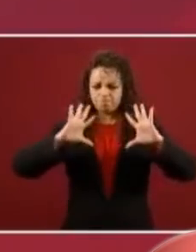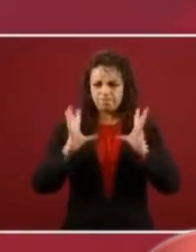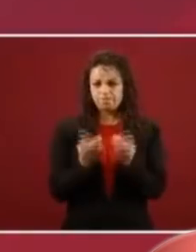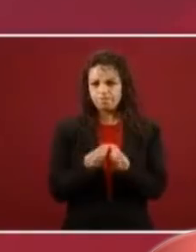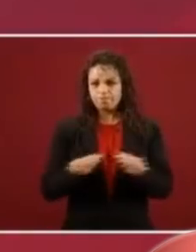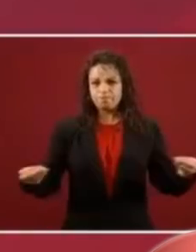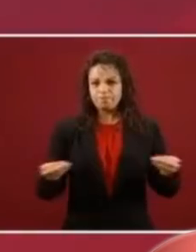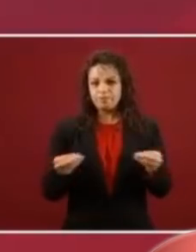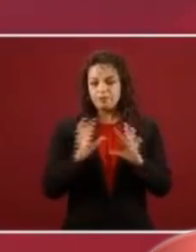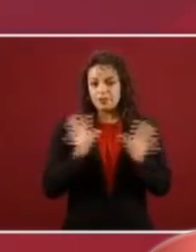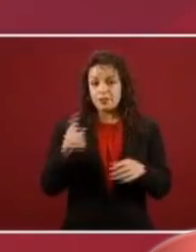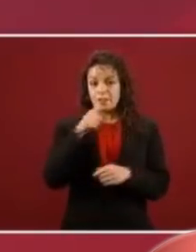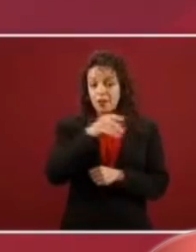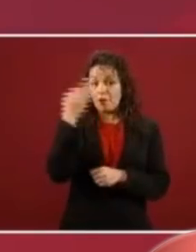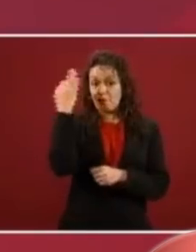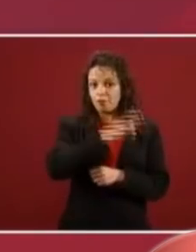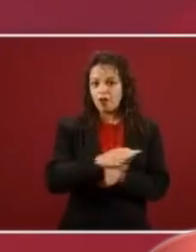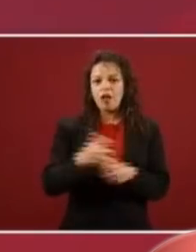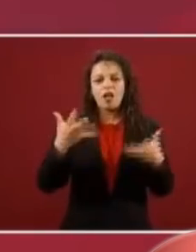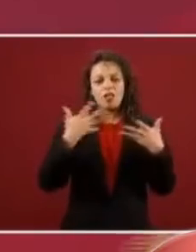tienen todos los elementos